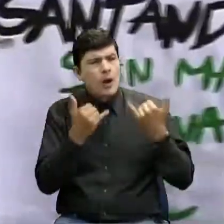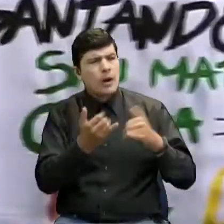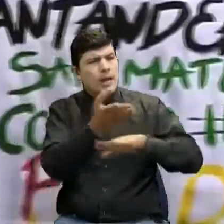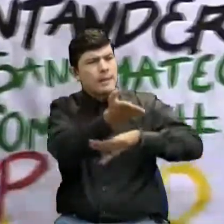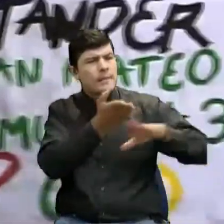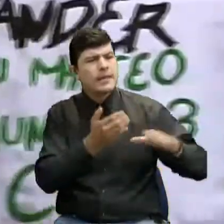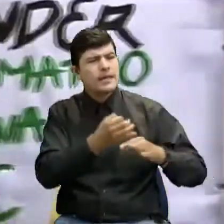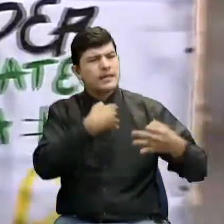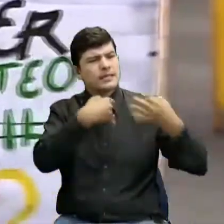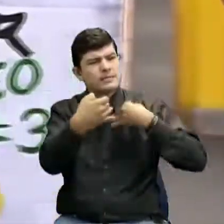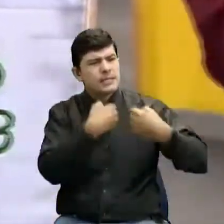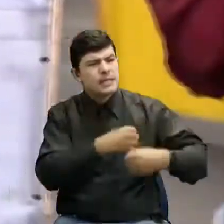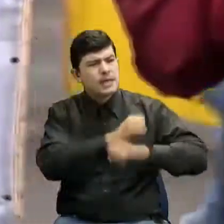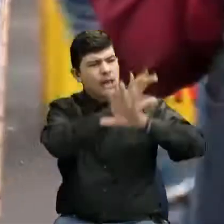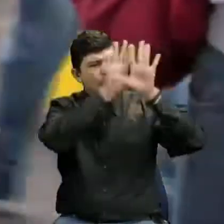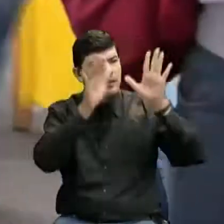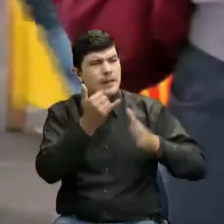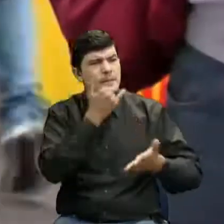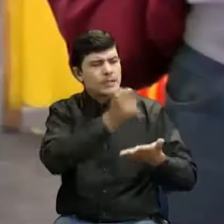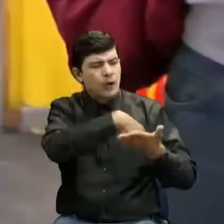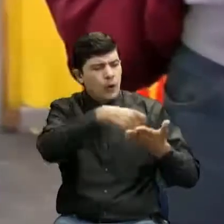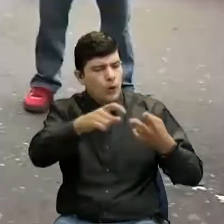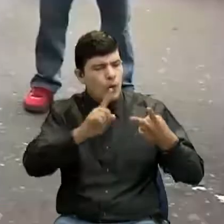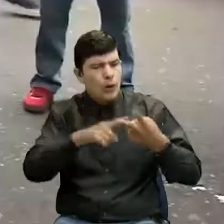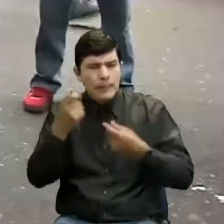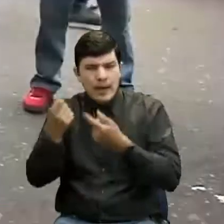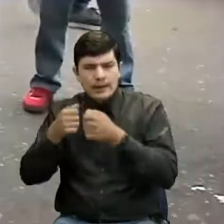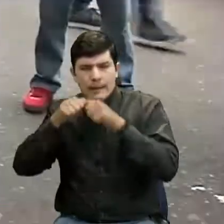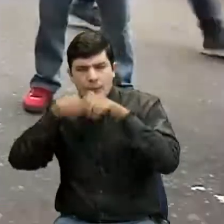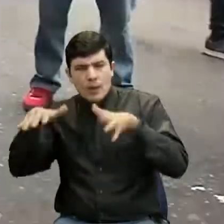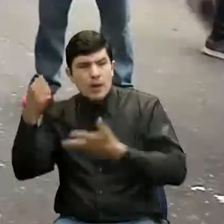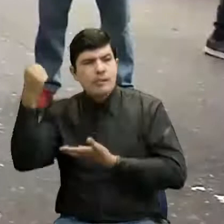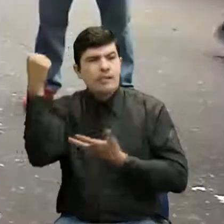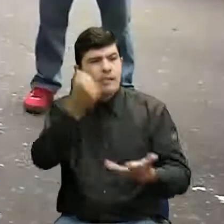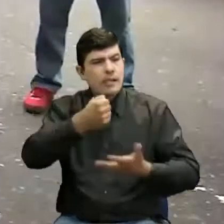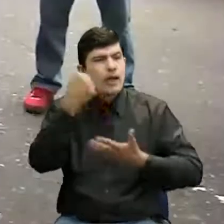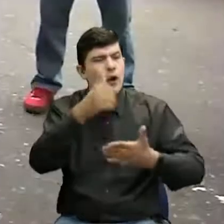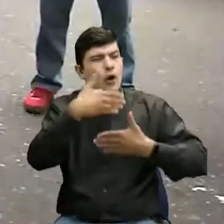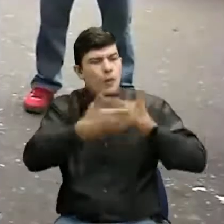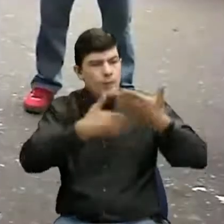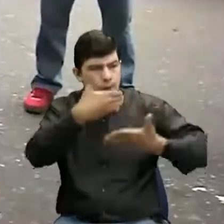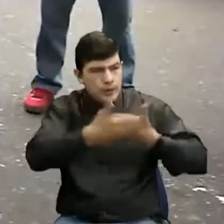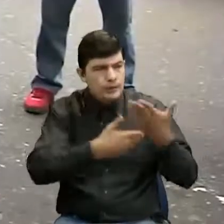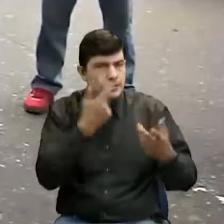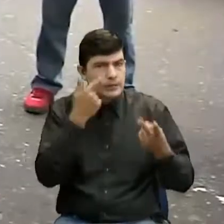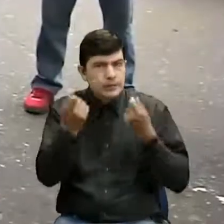en materia de contratación destinación de recursos y demoras en trámites administrativos